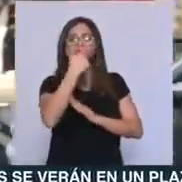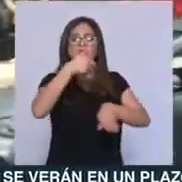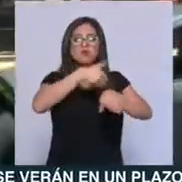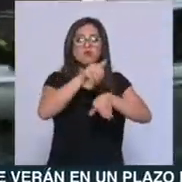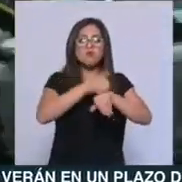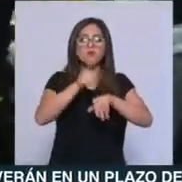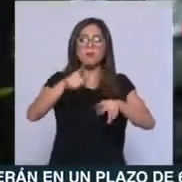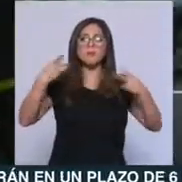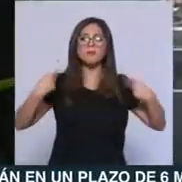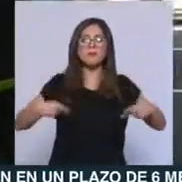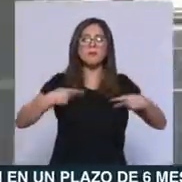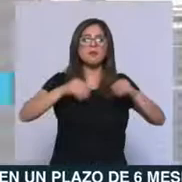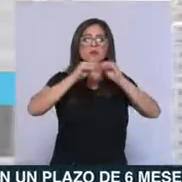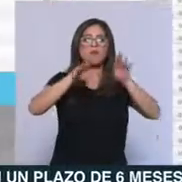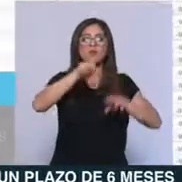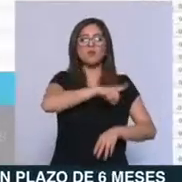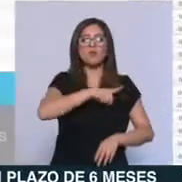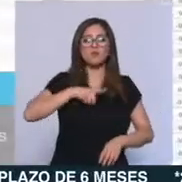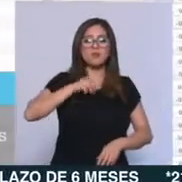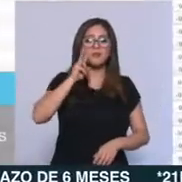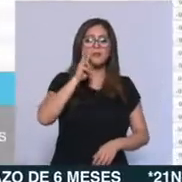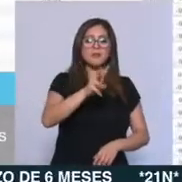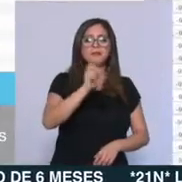conocimiento público en la página